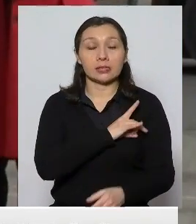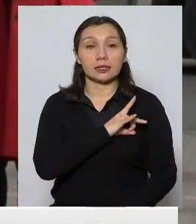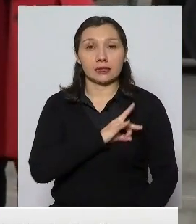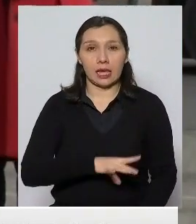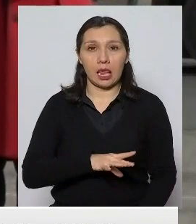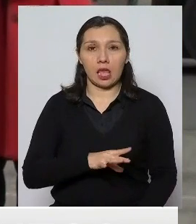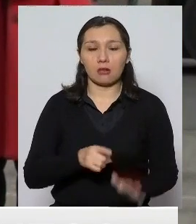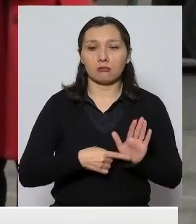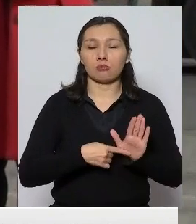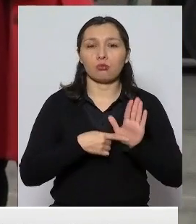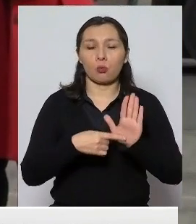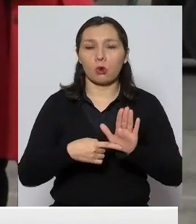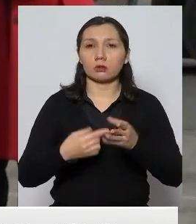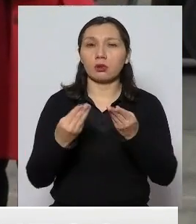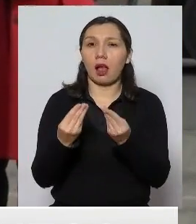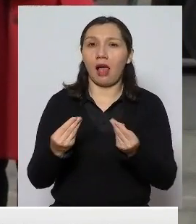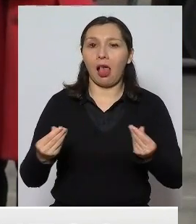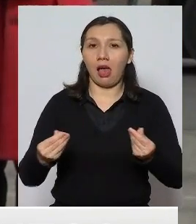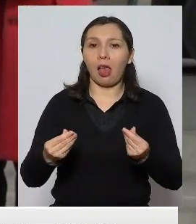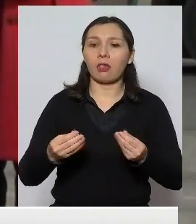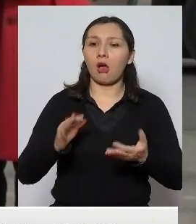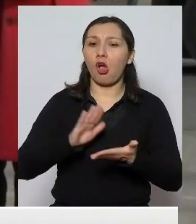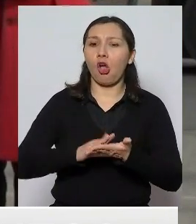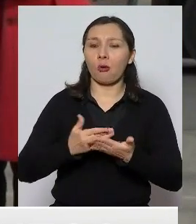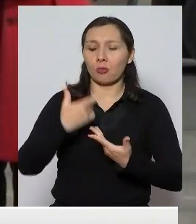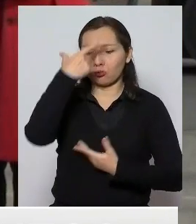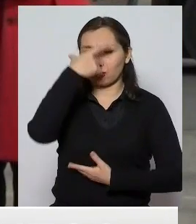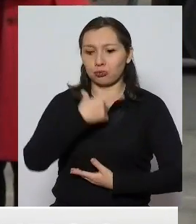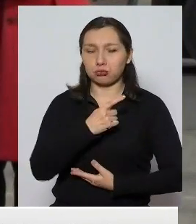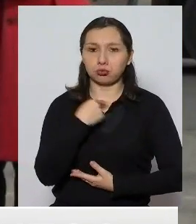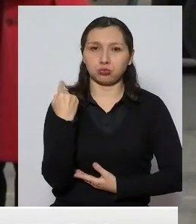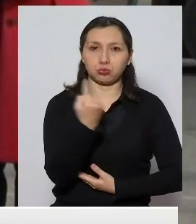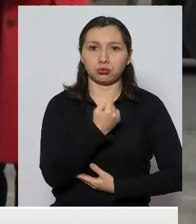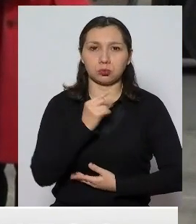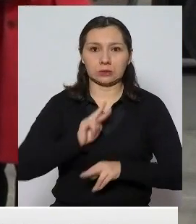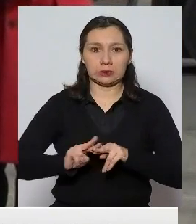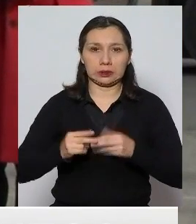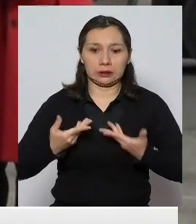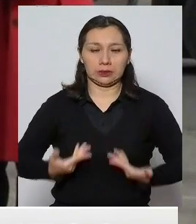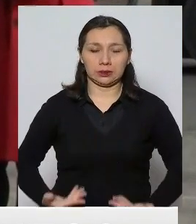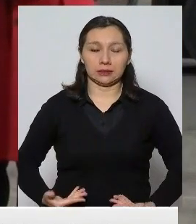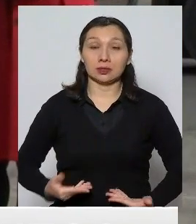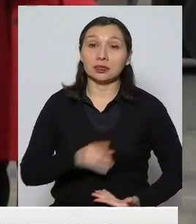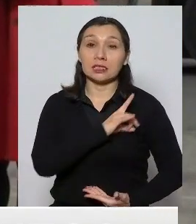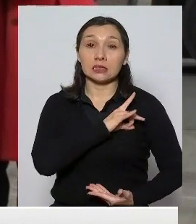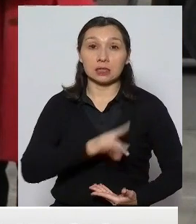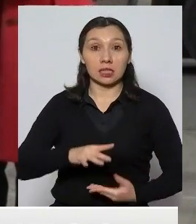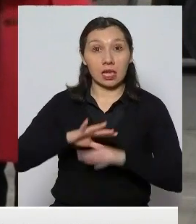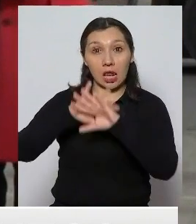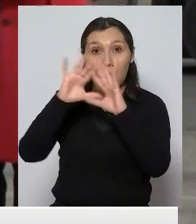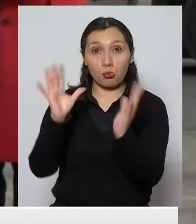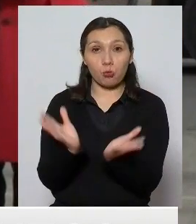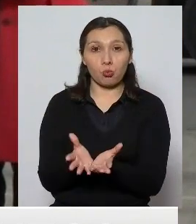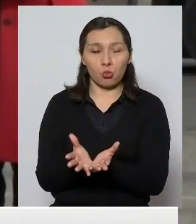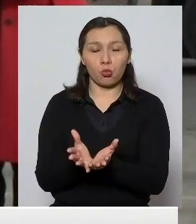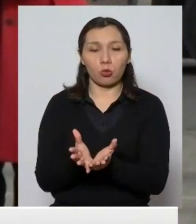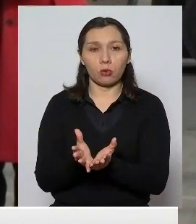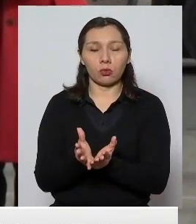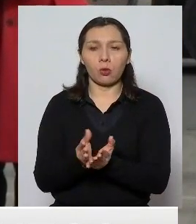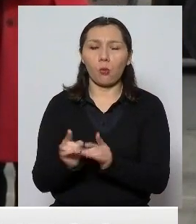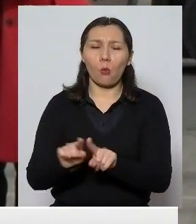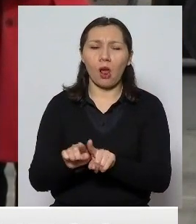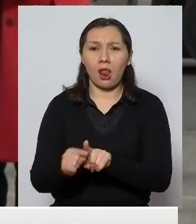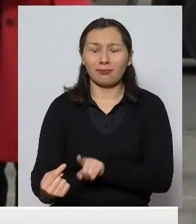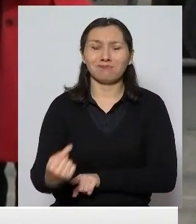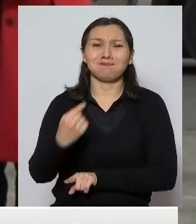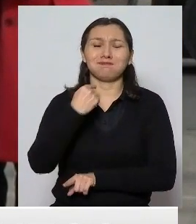chilenos mostramos la calidad de la madera de la cual estamos hechos. Chile y el mundo estamos siendo